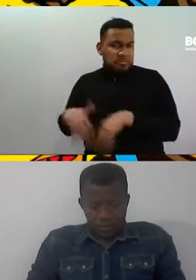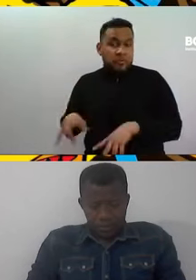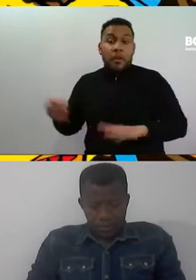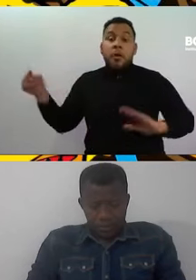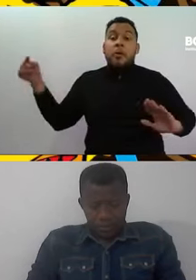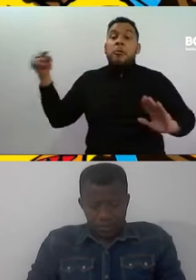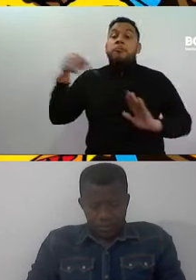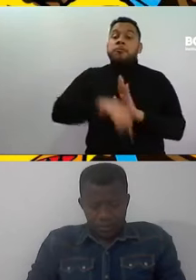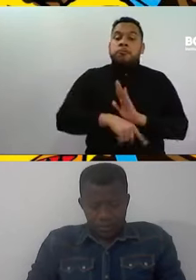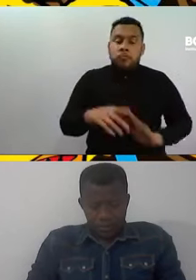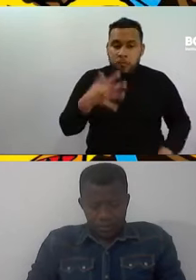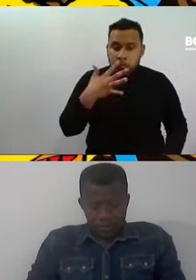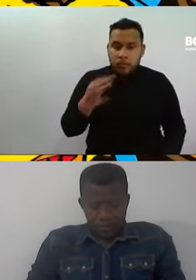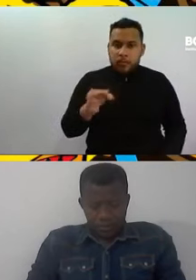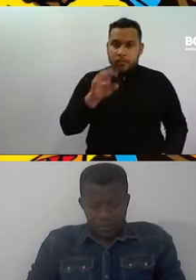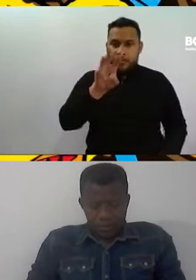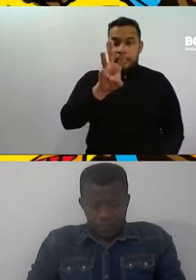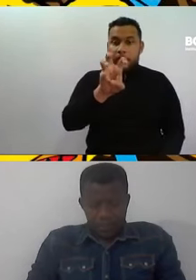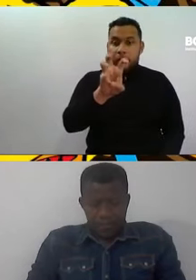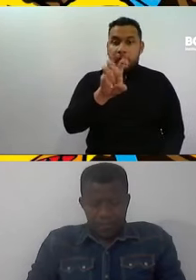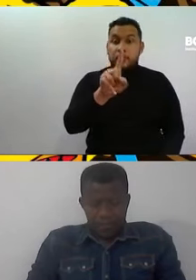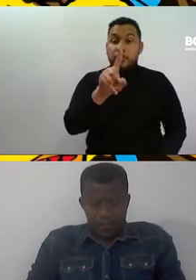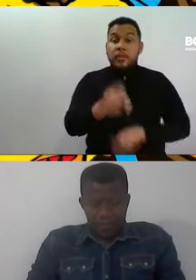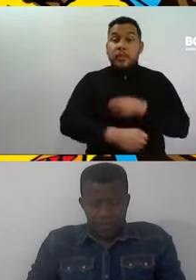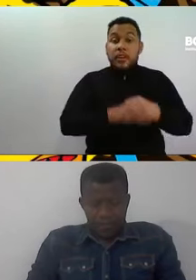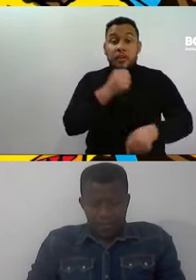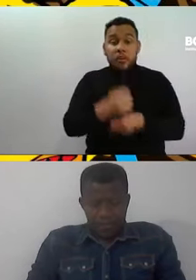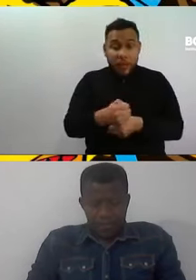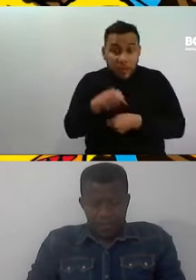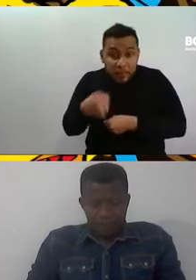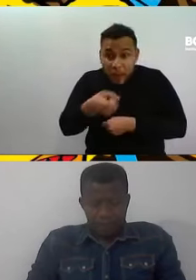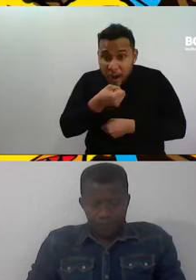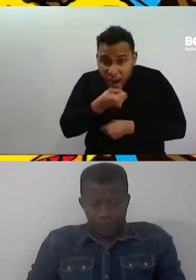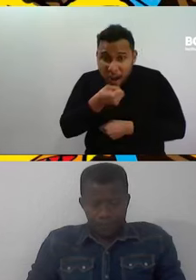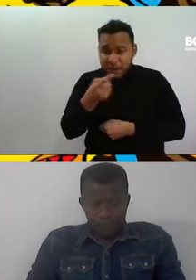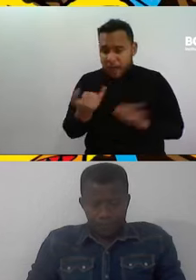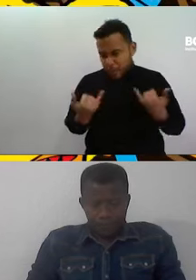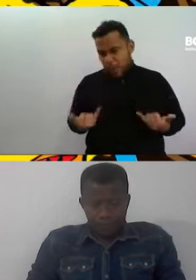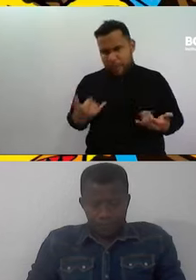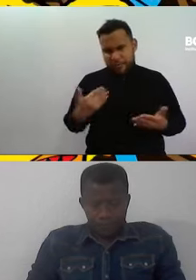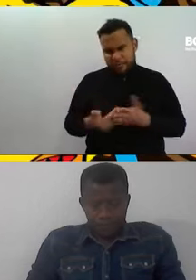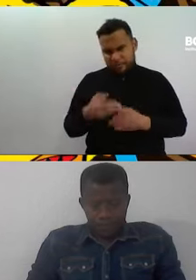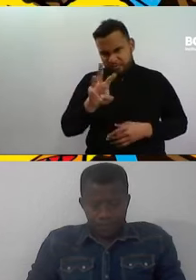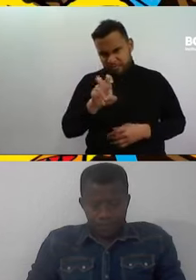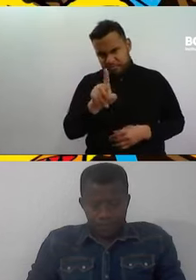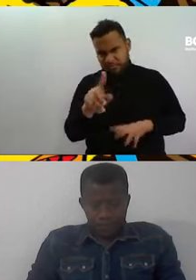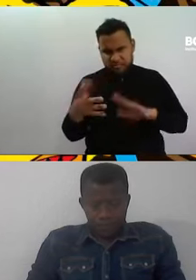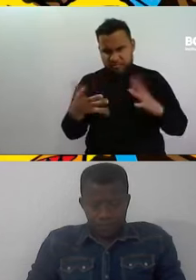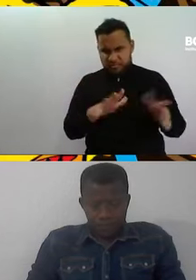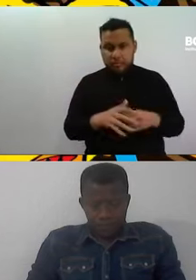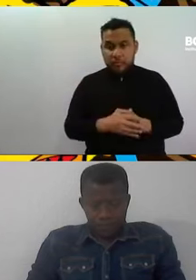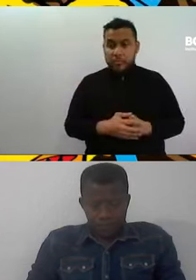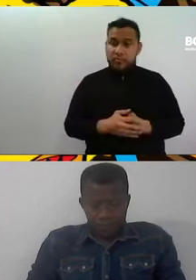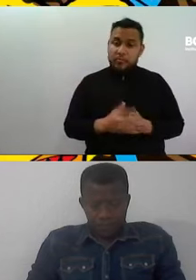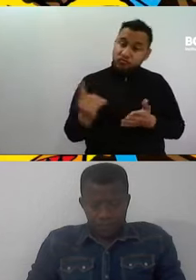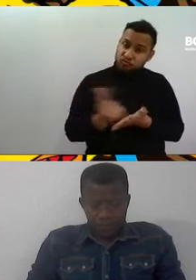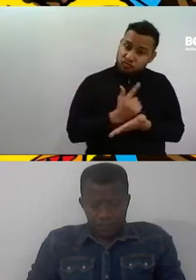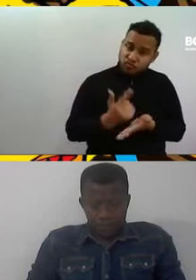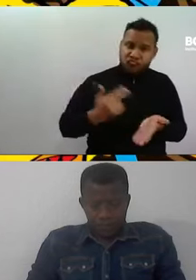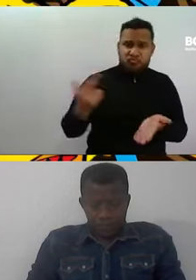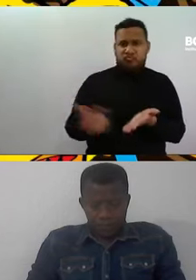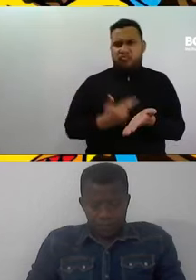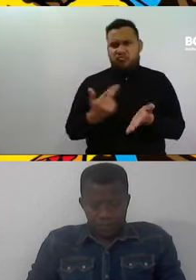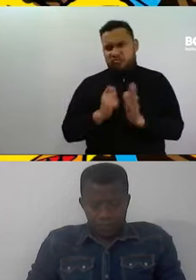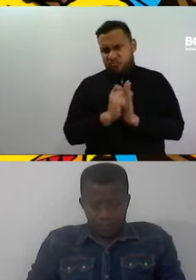señor de 81 años aproximadamente en estos tiempos. Los libros y revistas escritas